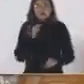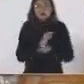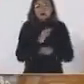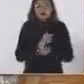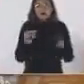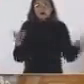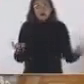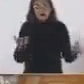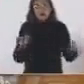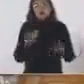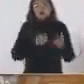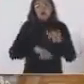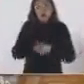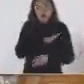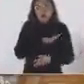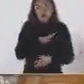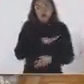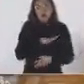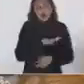lo que hay alrededor ya